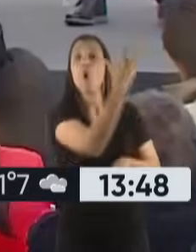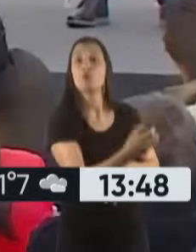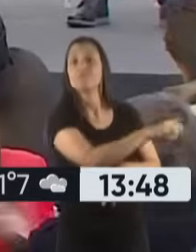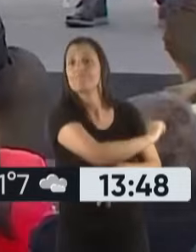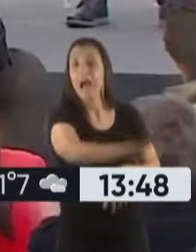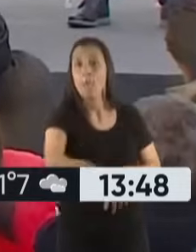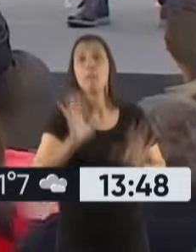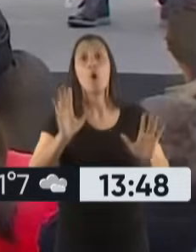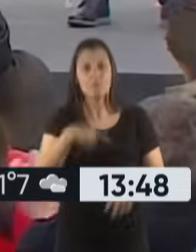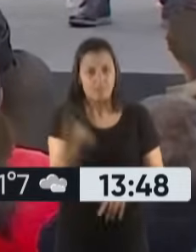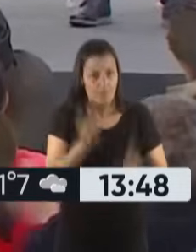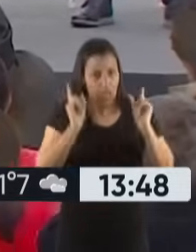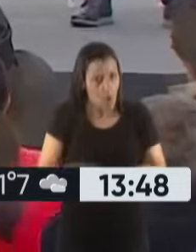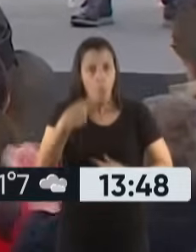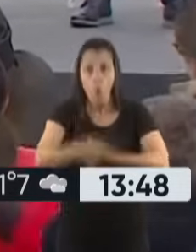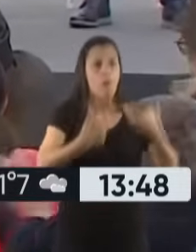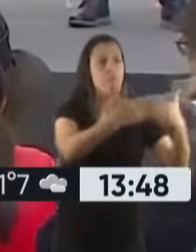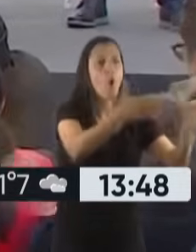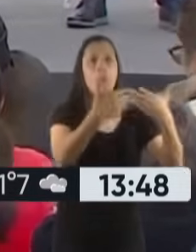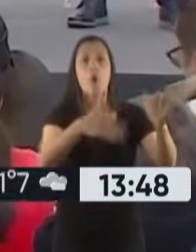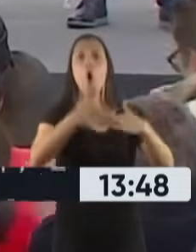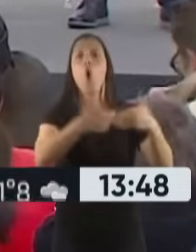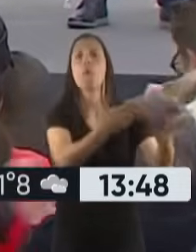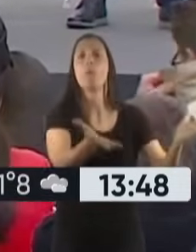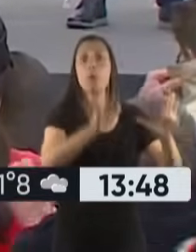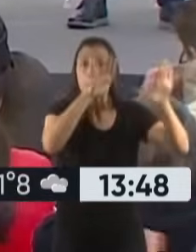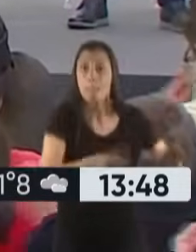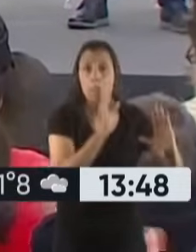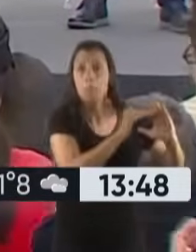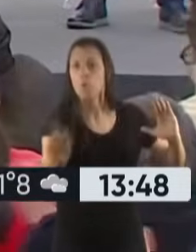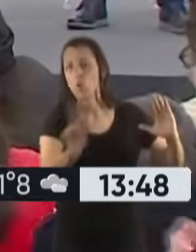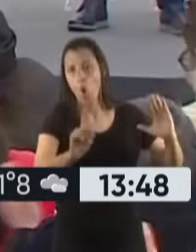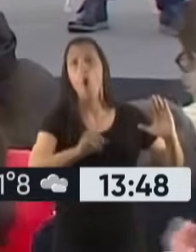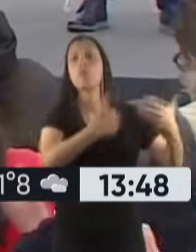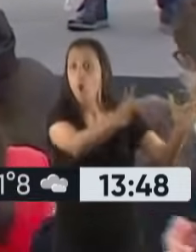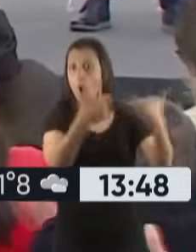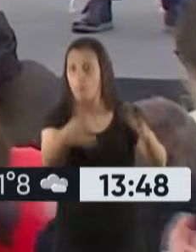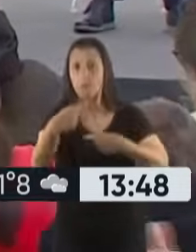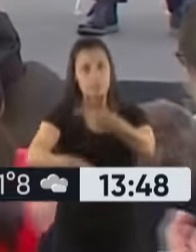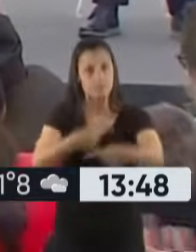Inaugurando obras para los argentinos y las argentinas que lo necesitan.